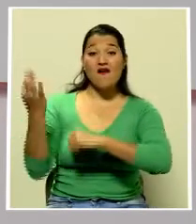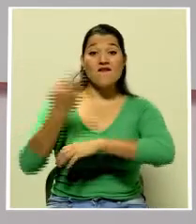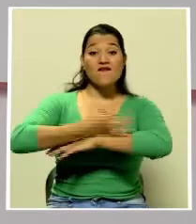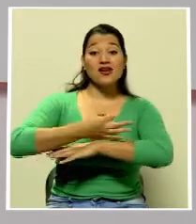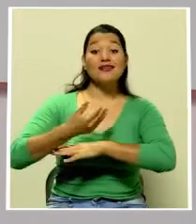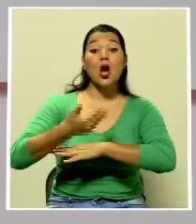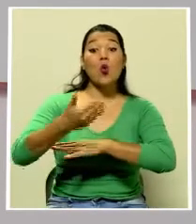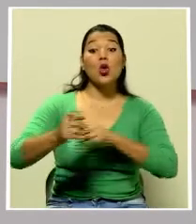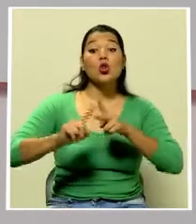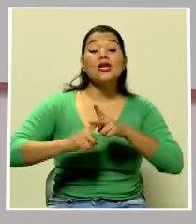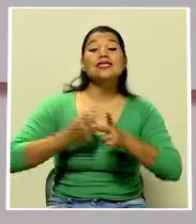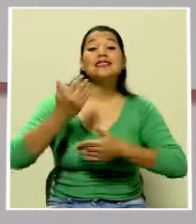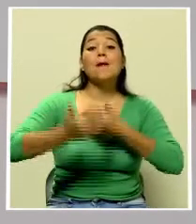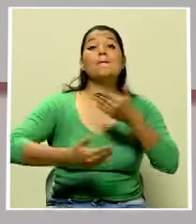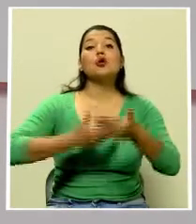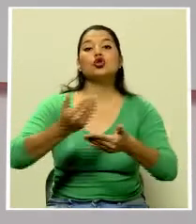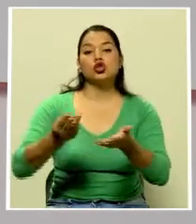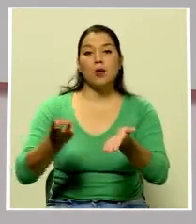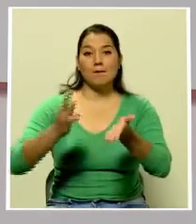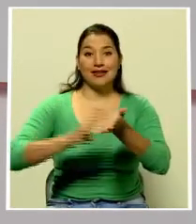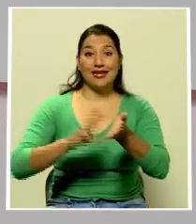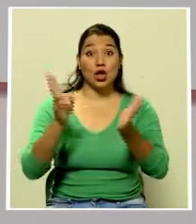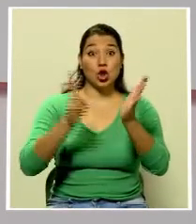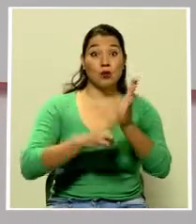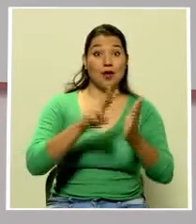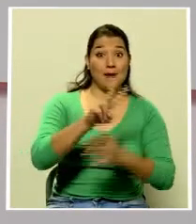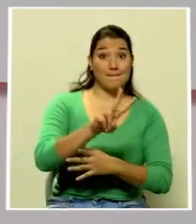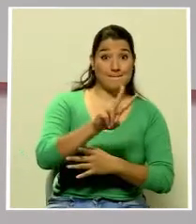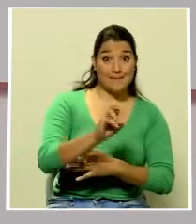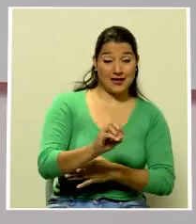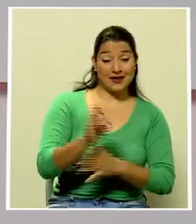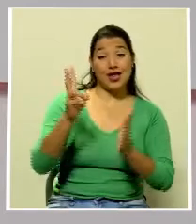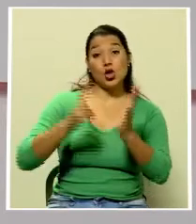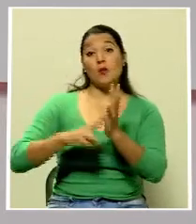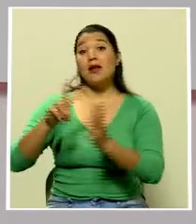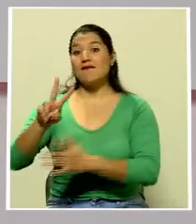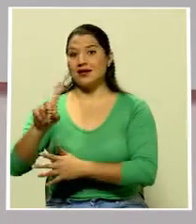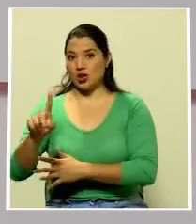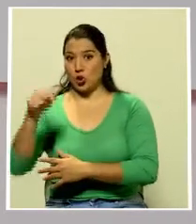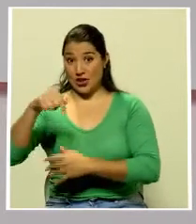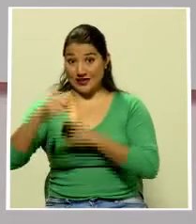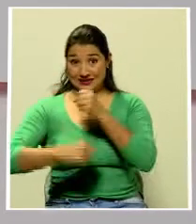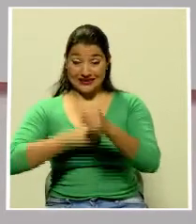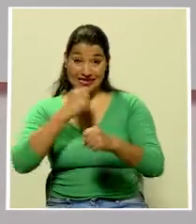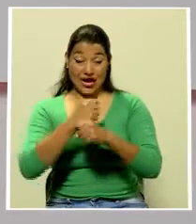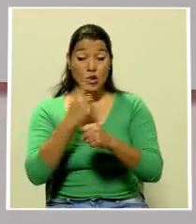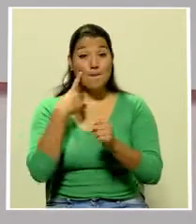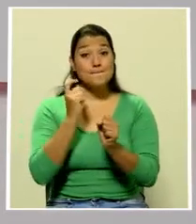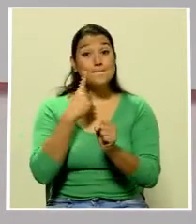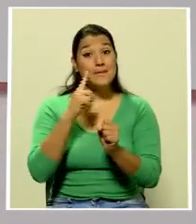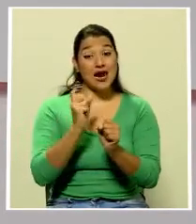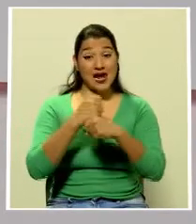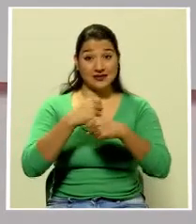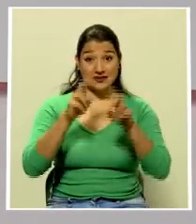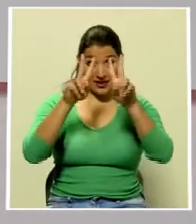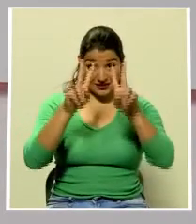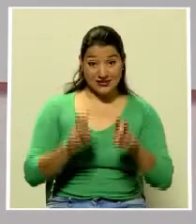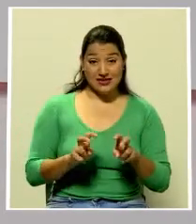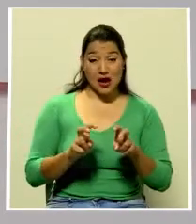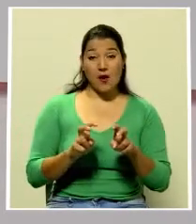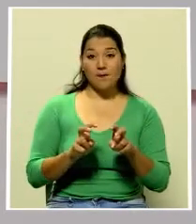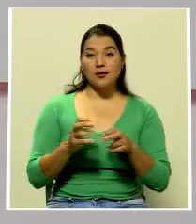de admisión 2020-2021. Este año la aplicación de la prueba de aptitud académica